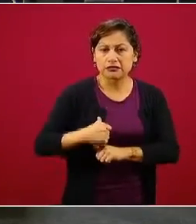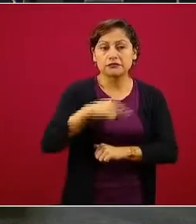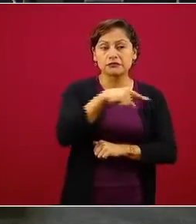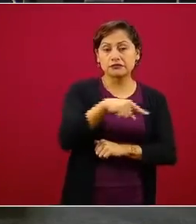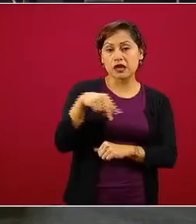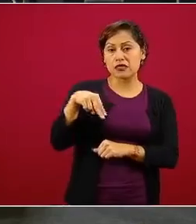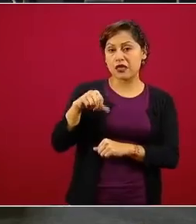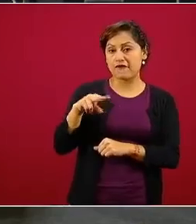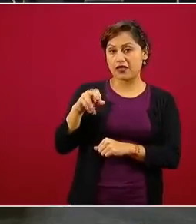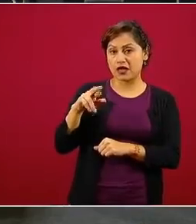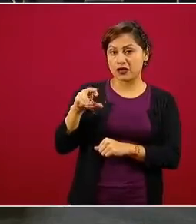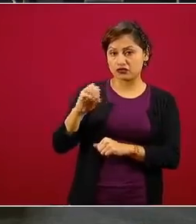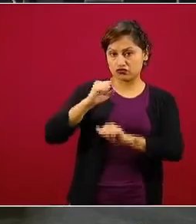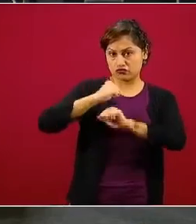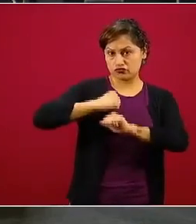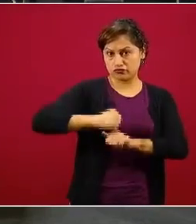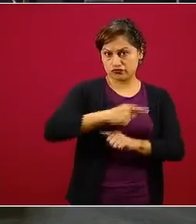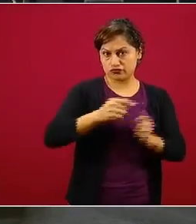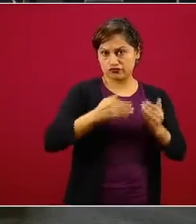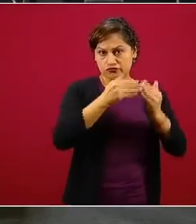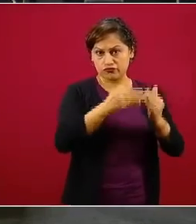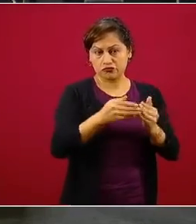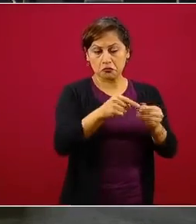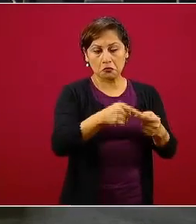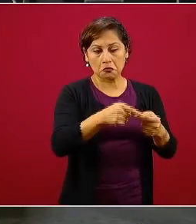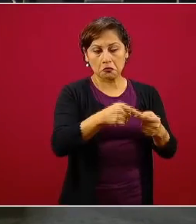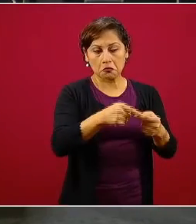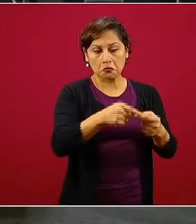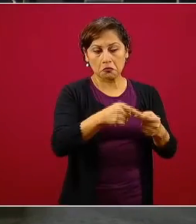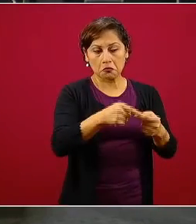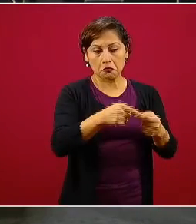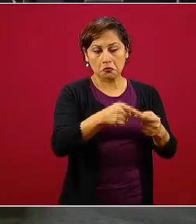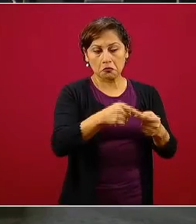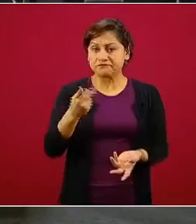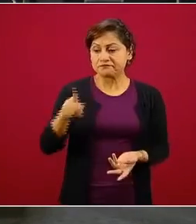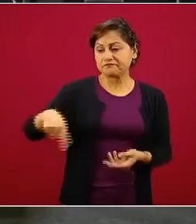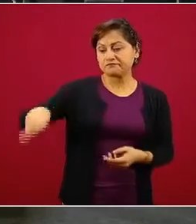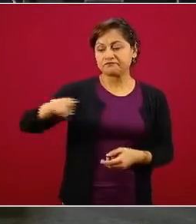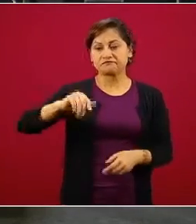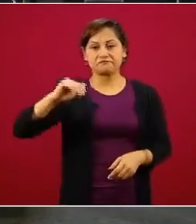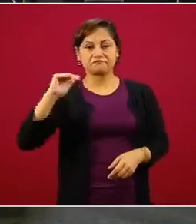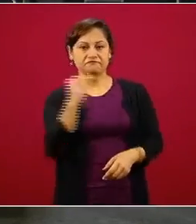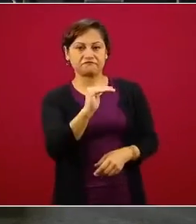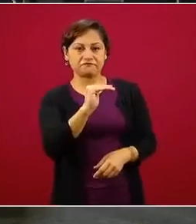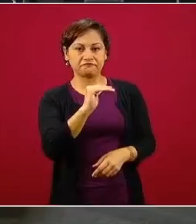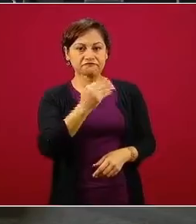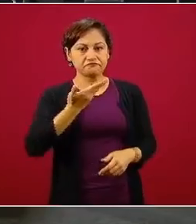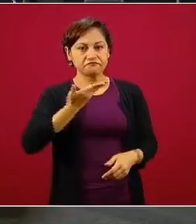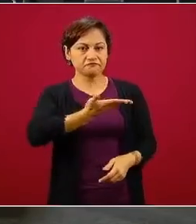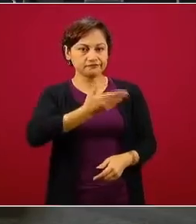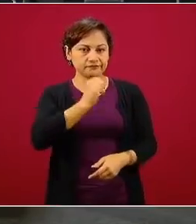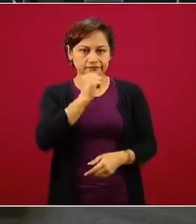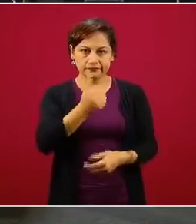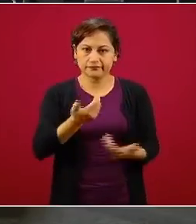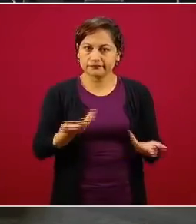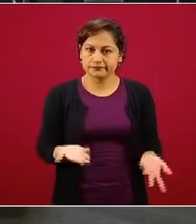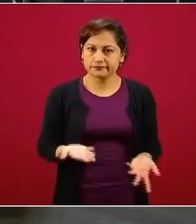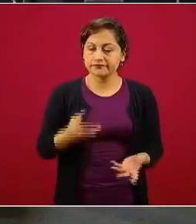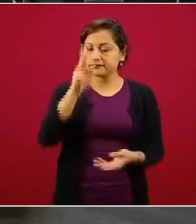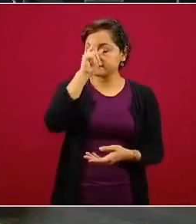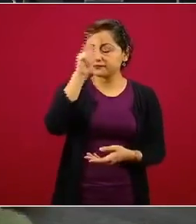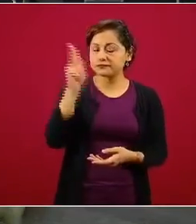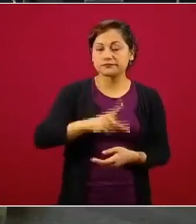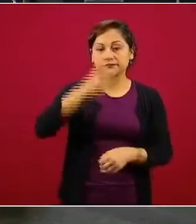tampoco se los exigen. Y lo peor de todo es que, perdón, el director de